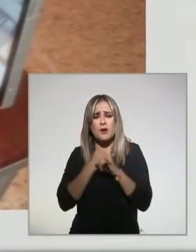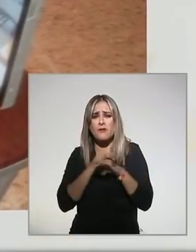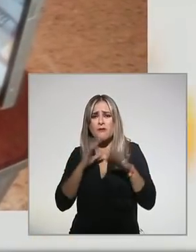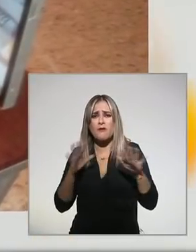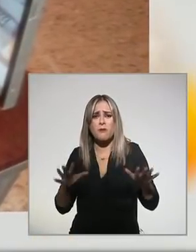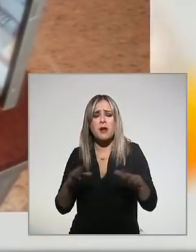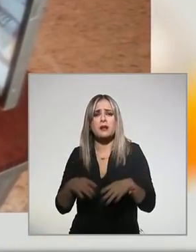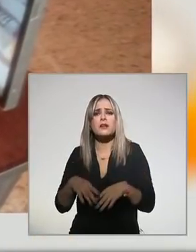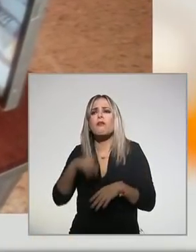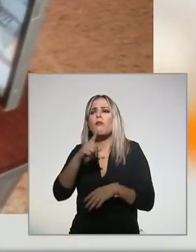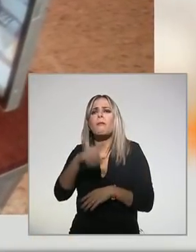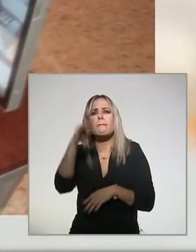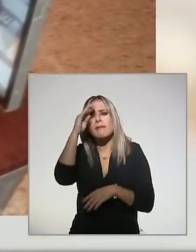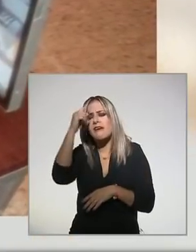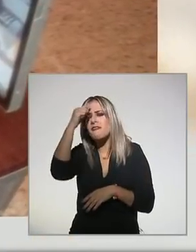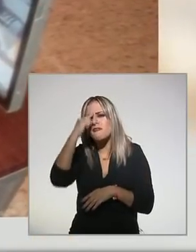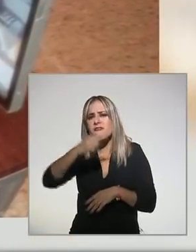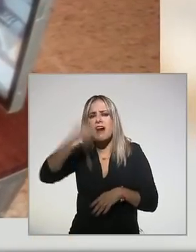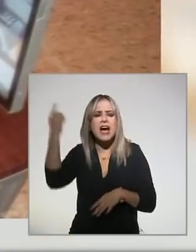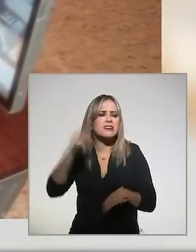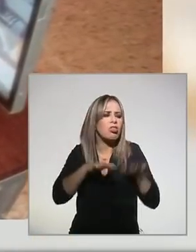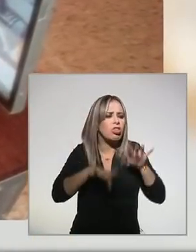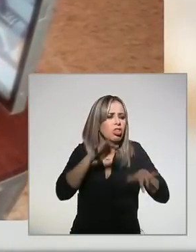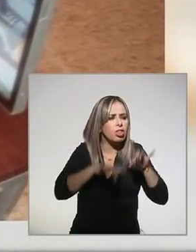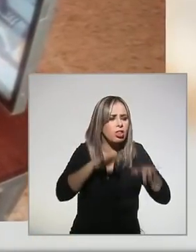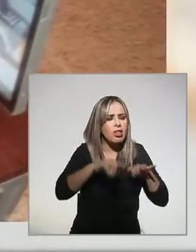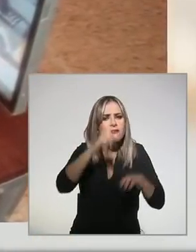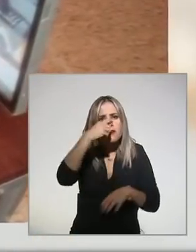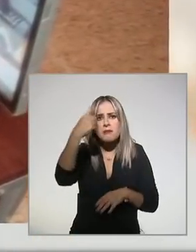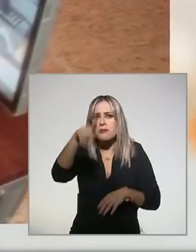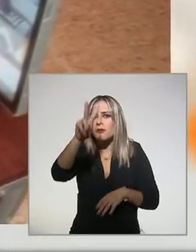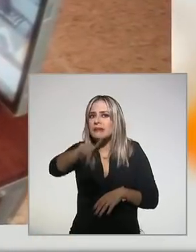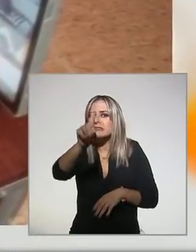se supone que es fácil manejarlos, pero a mí